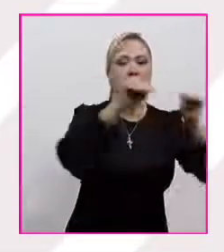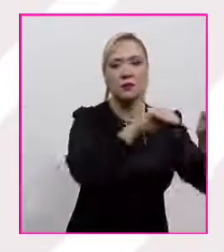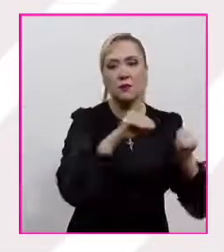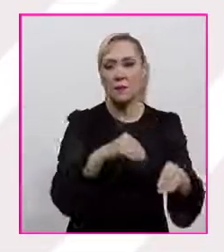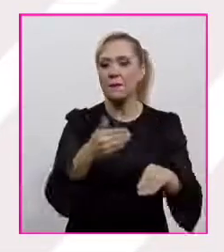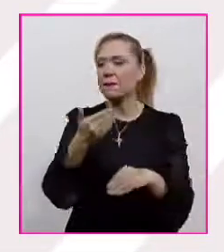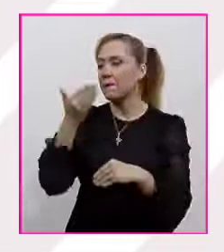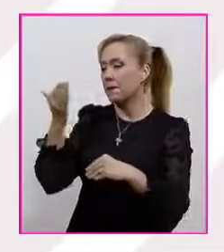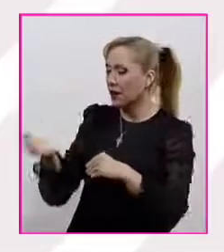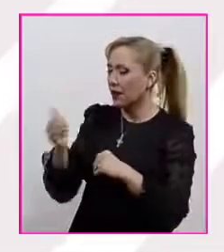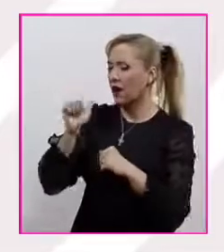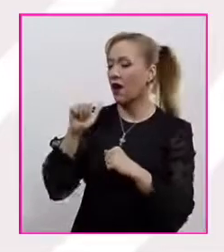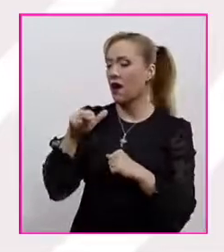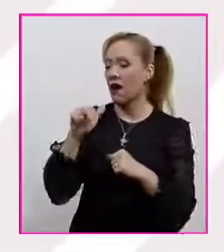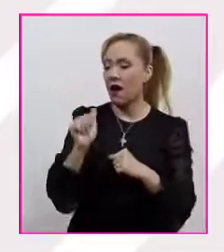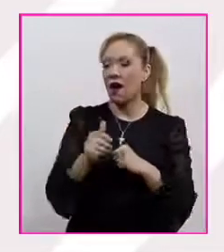Ana.